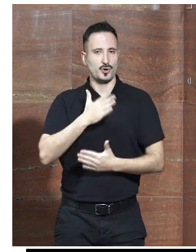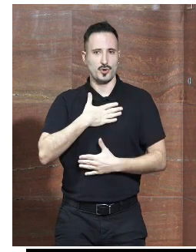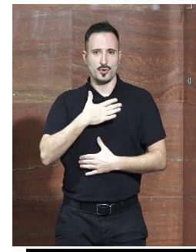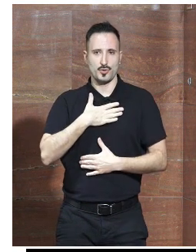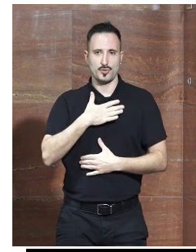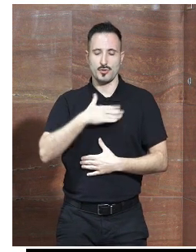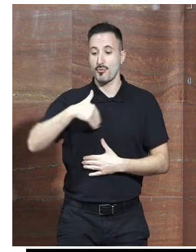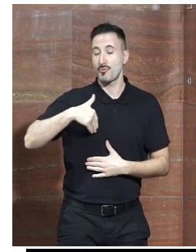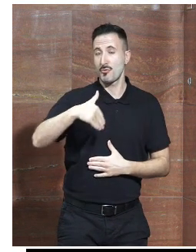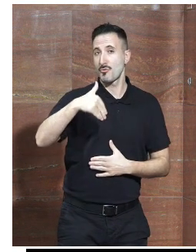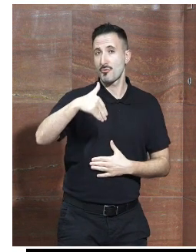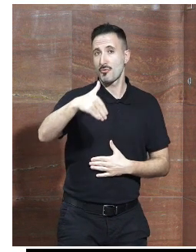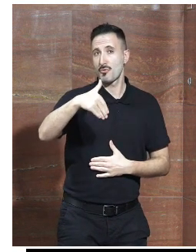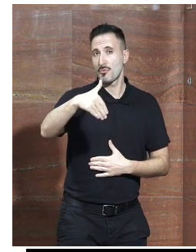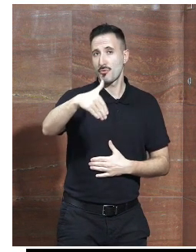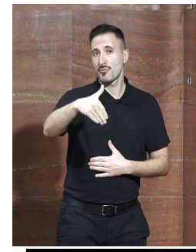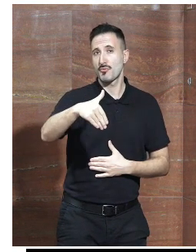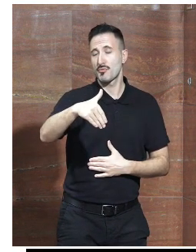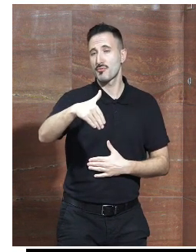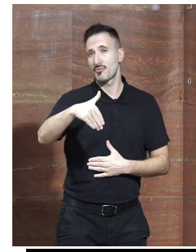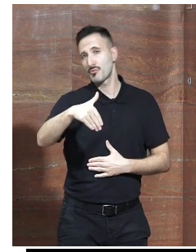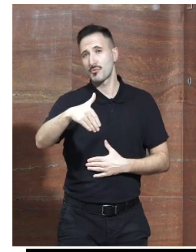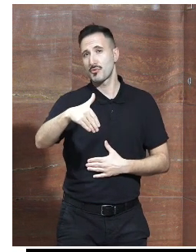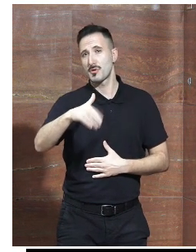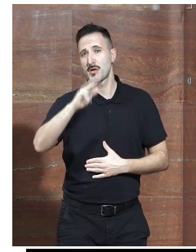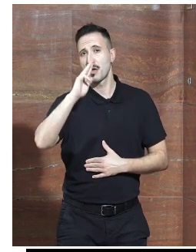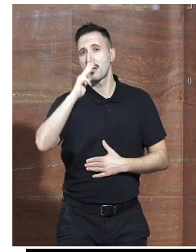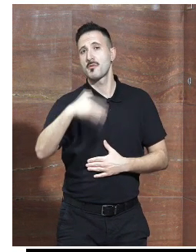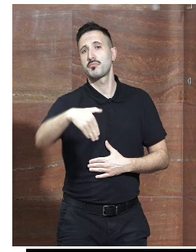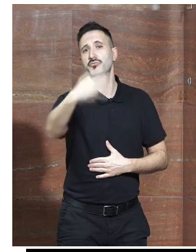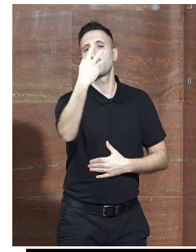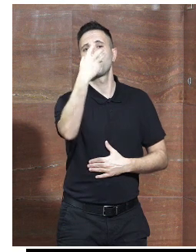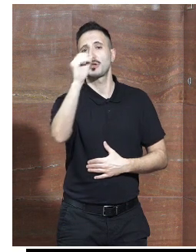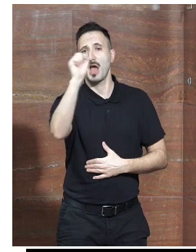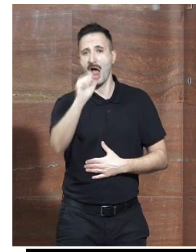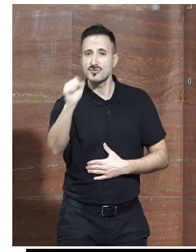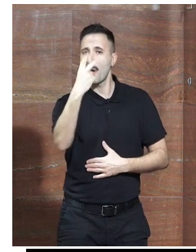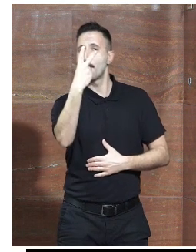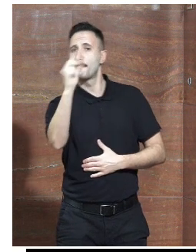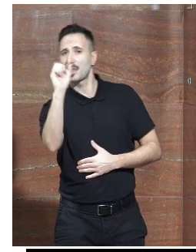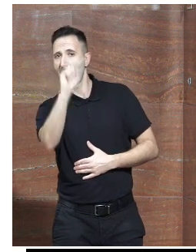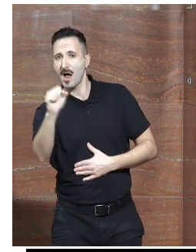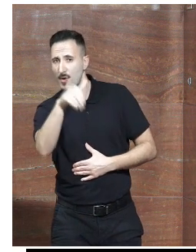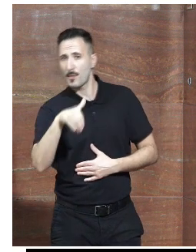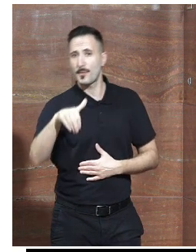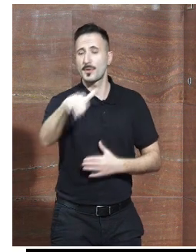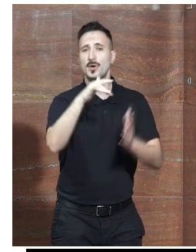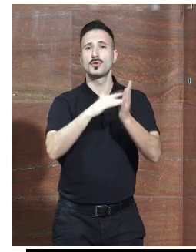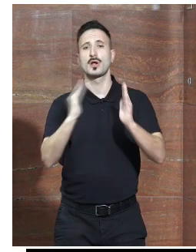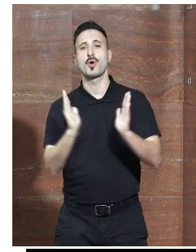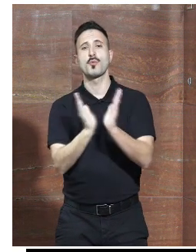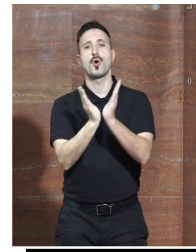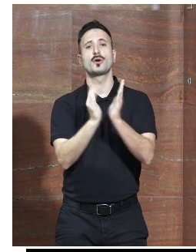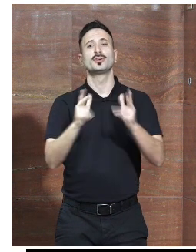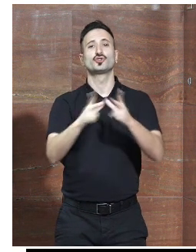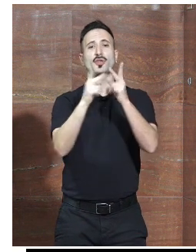los próximos, bueno, ya urgente, pero de cara a los próximos 30, 20 años, ¿no? Que es la famosa pirámide que se invierte,